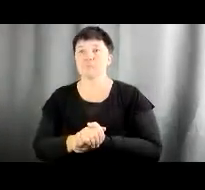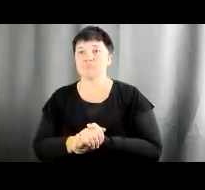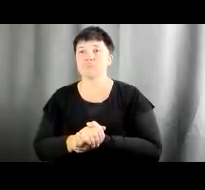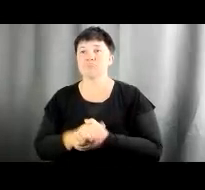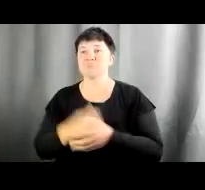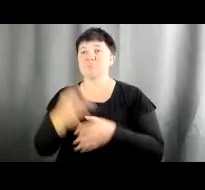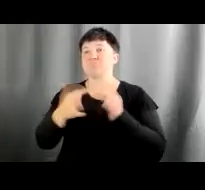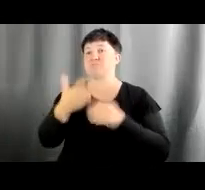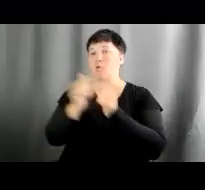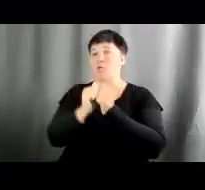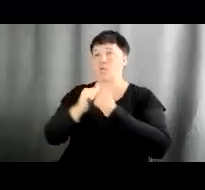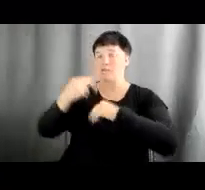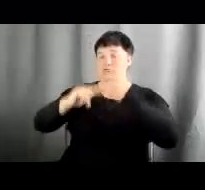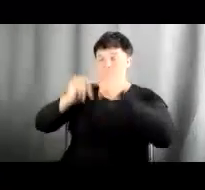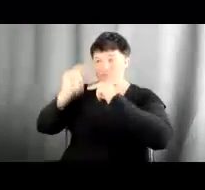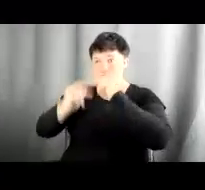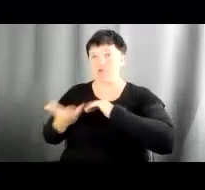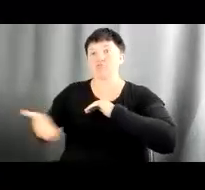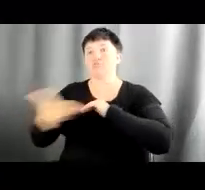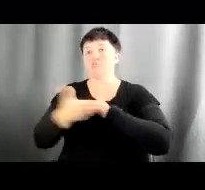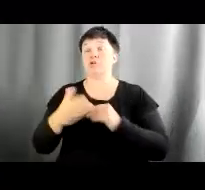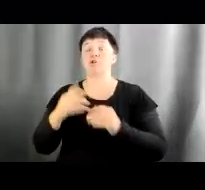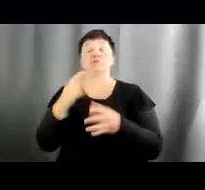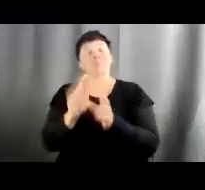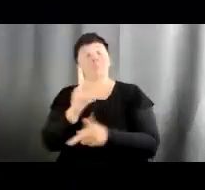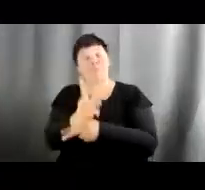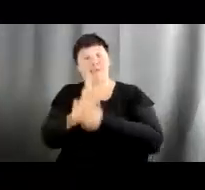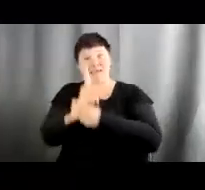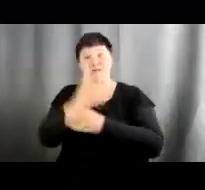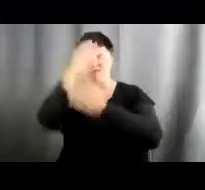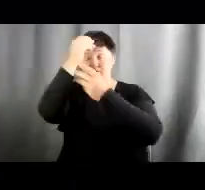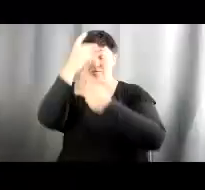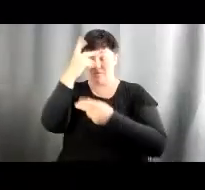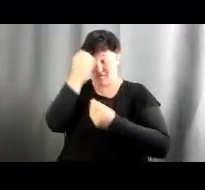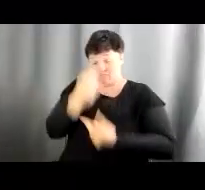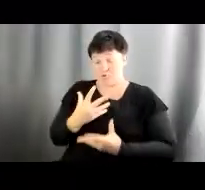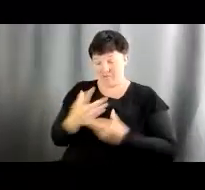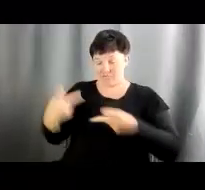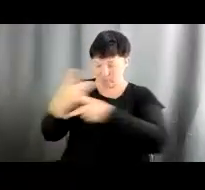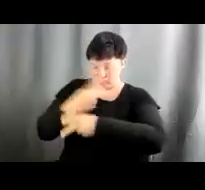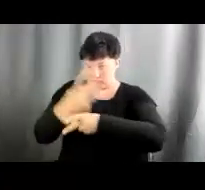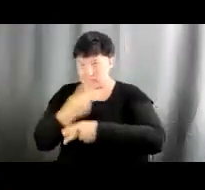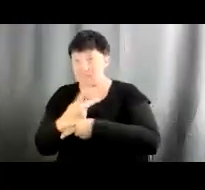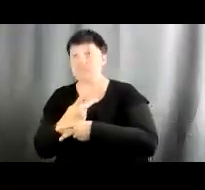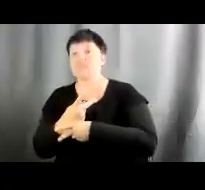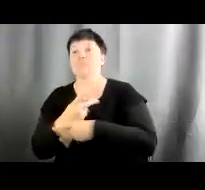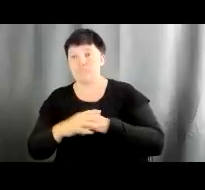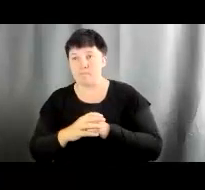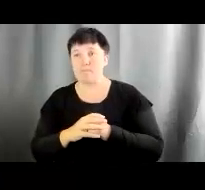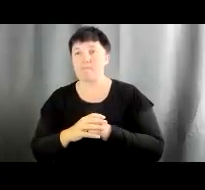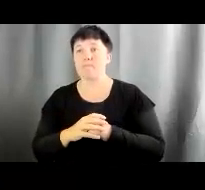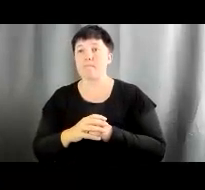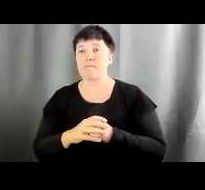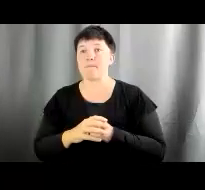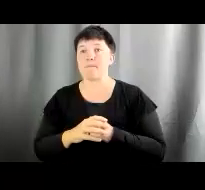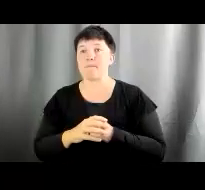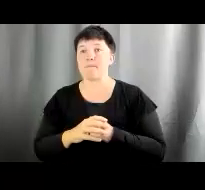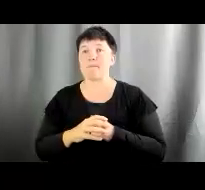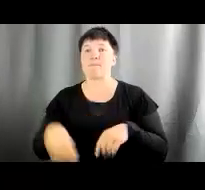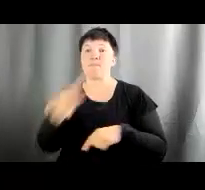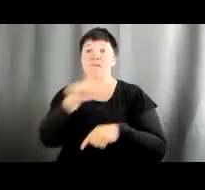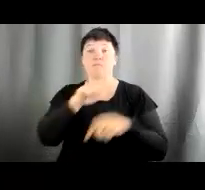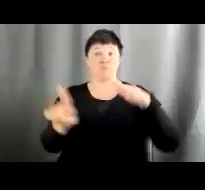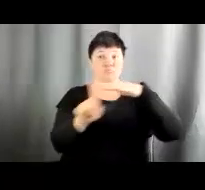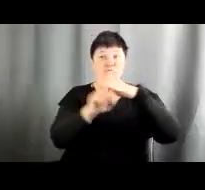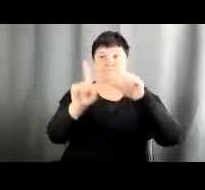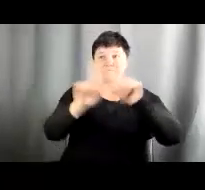Así que tengamos cuidado con cómo se agrega esta información. Y en Ponce aparece esto, también en distintos municipios, pero durante esto, si